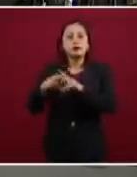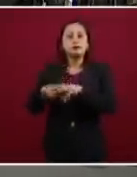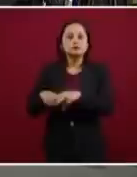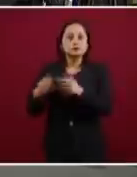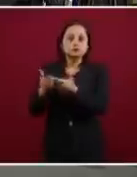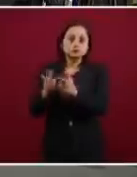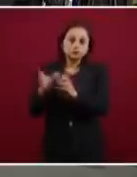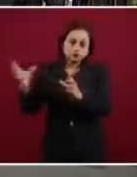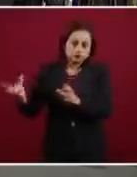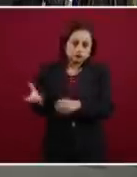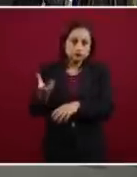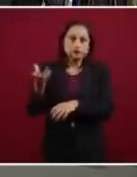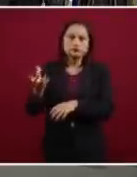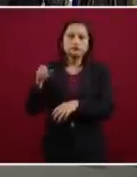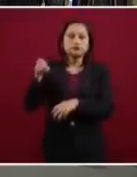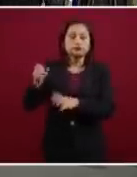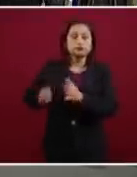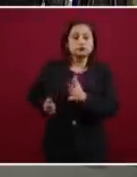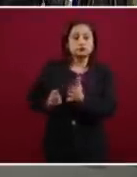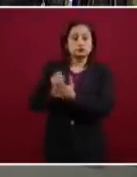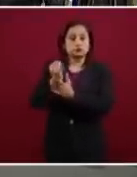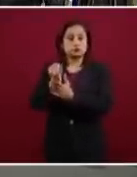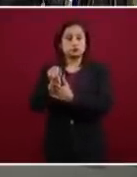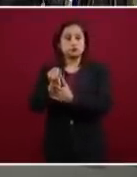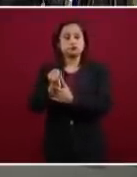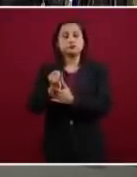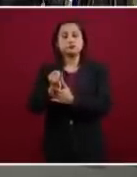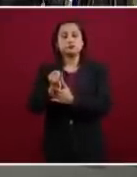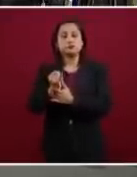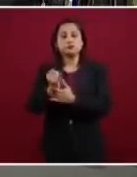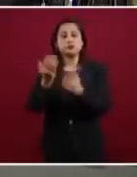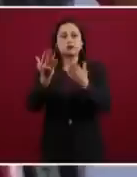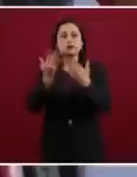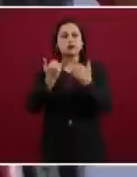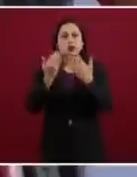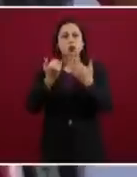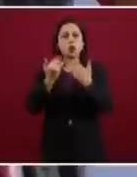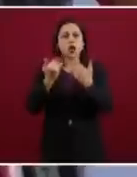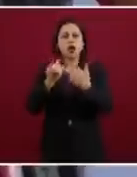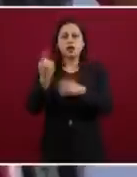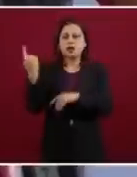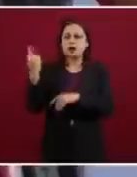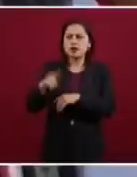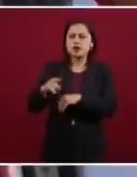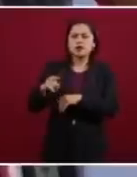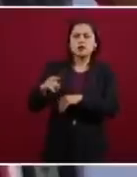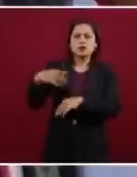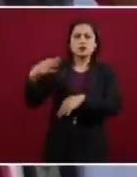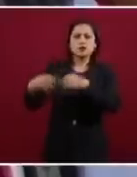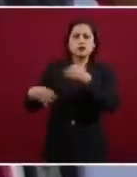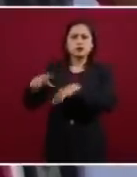pues hacer el operativo sin él sin esta orden de cateo habrá alguna sanción